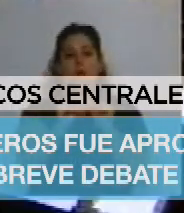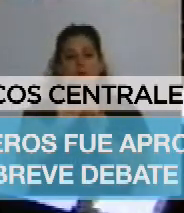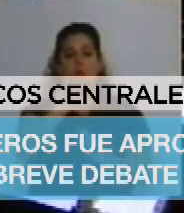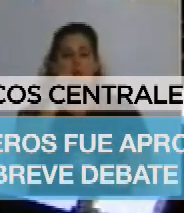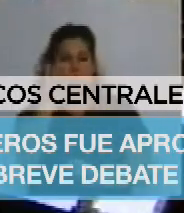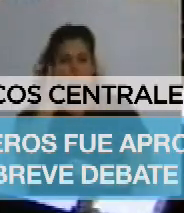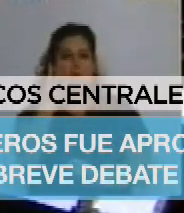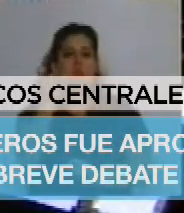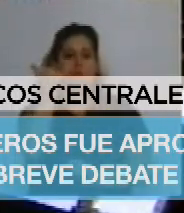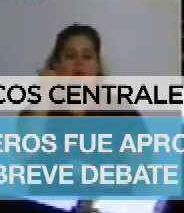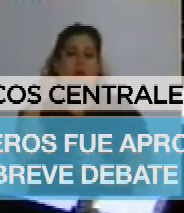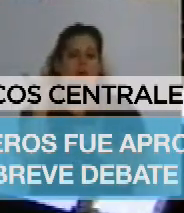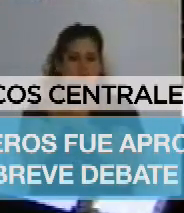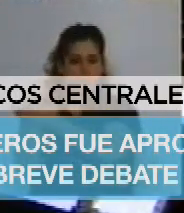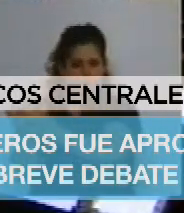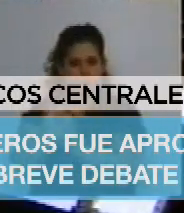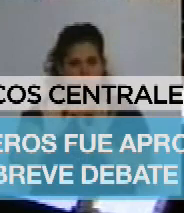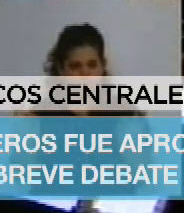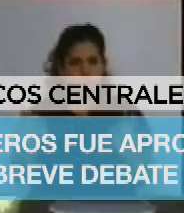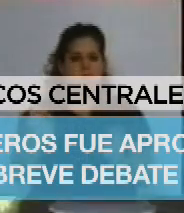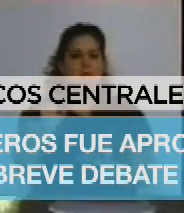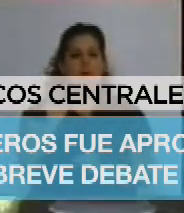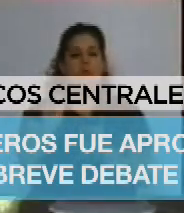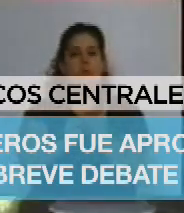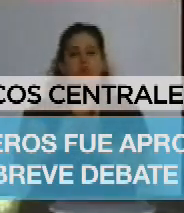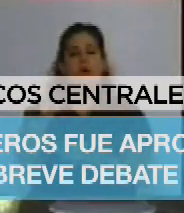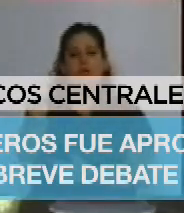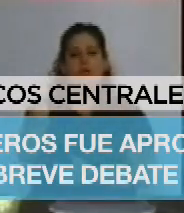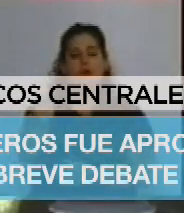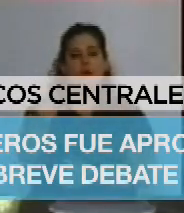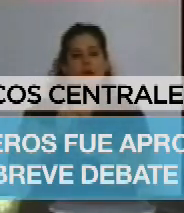Con las consideraciones propuestas. Sí, diputado Gibergia.